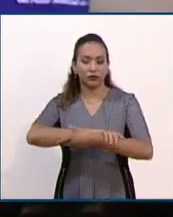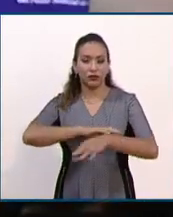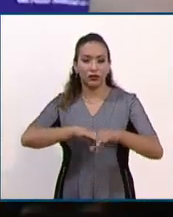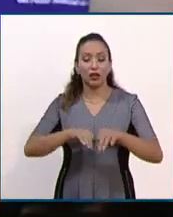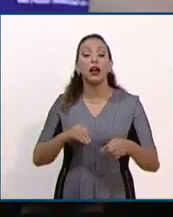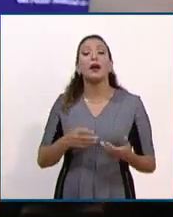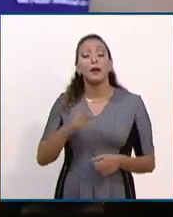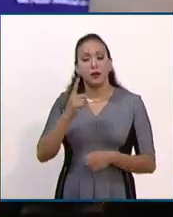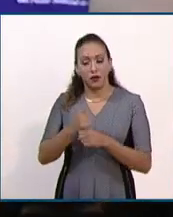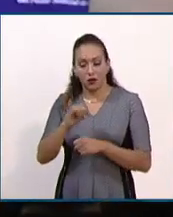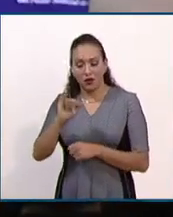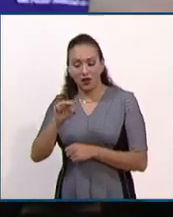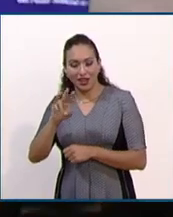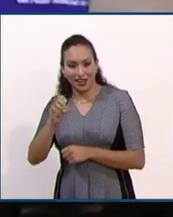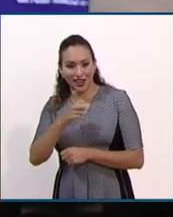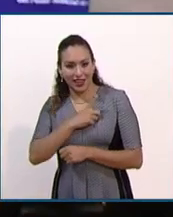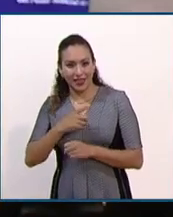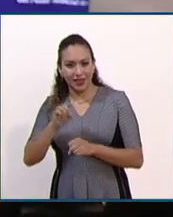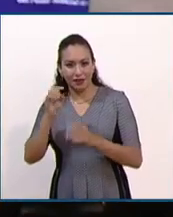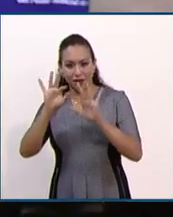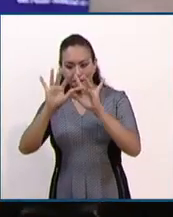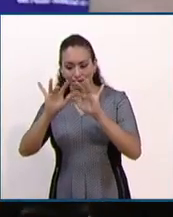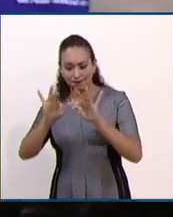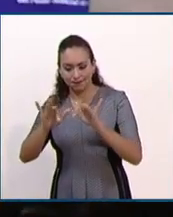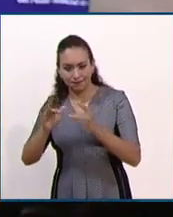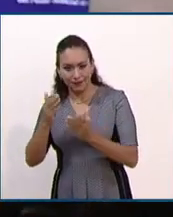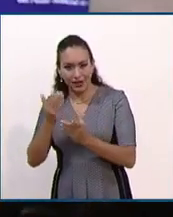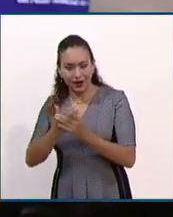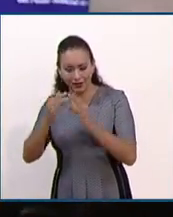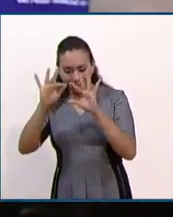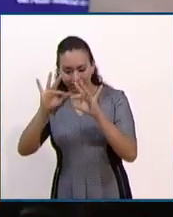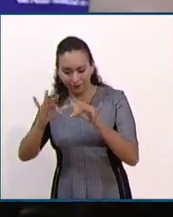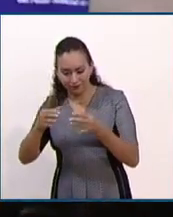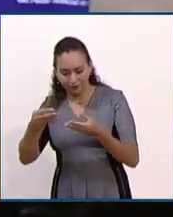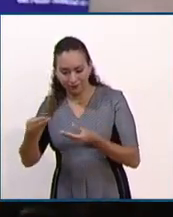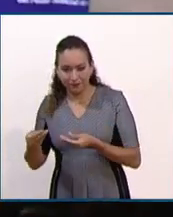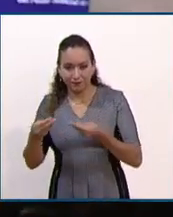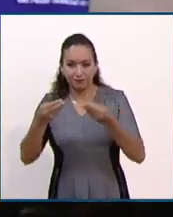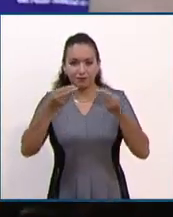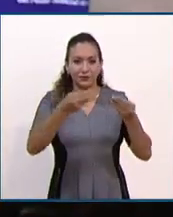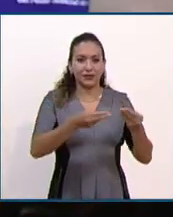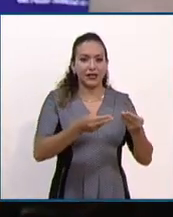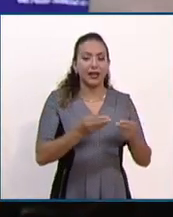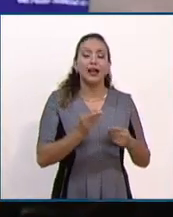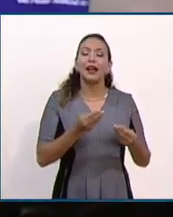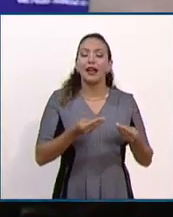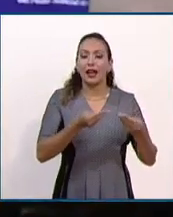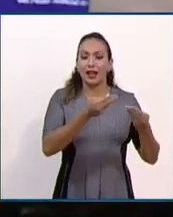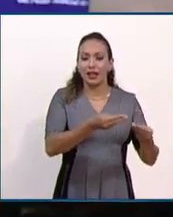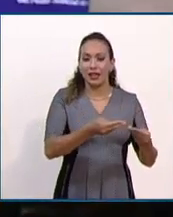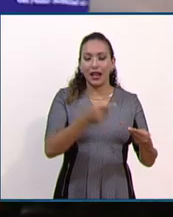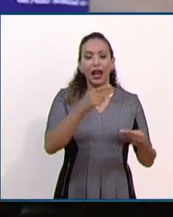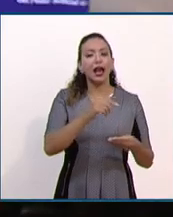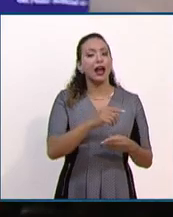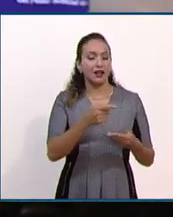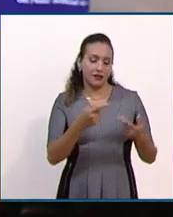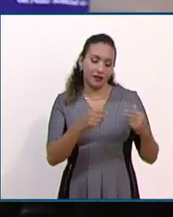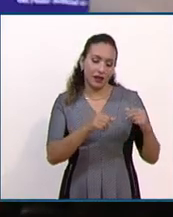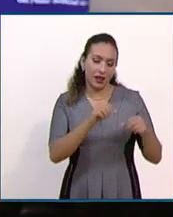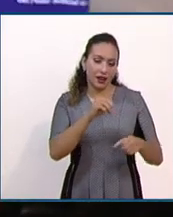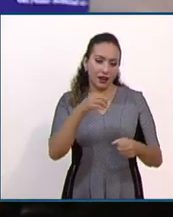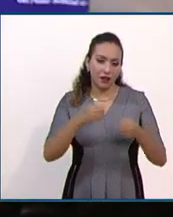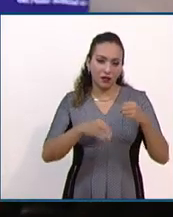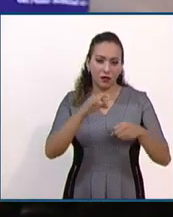entregue digitalizados y en físico los expedientes de los cómputos distritales y resultados de la elección presidencial, así como de los medios